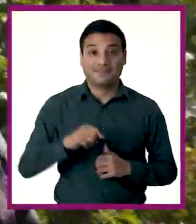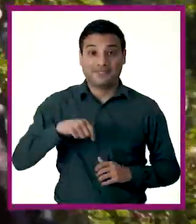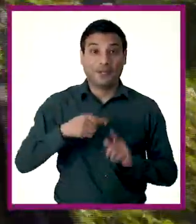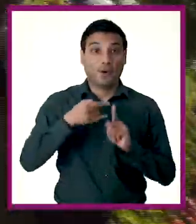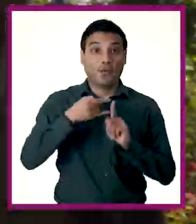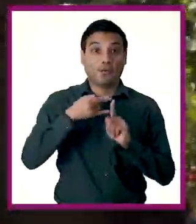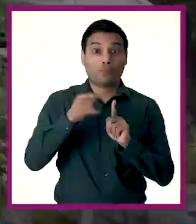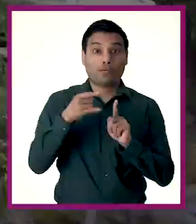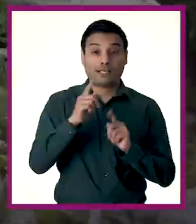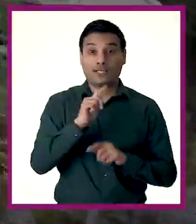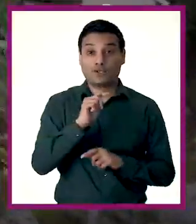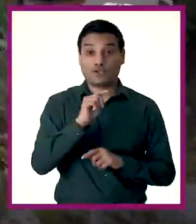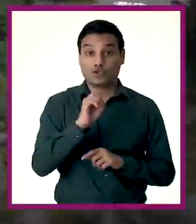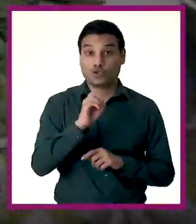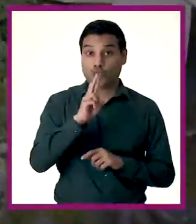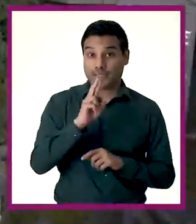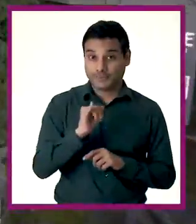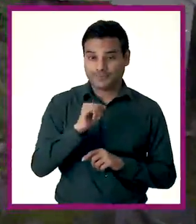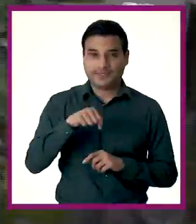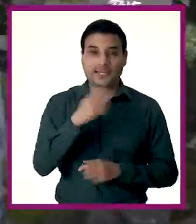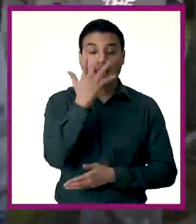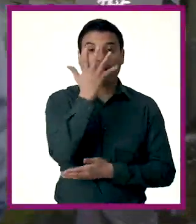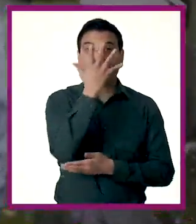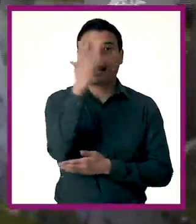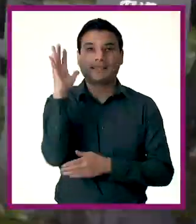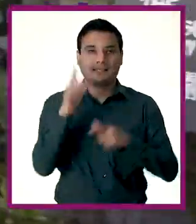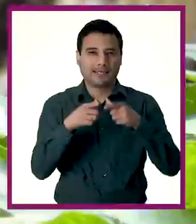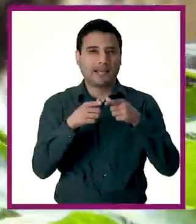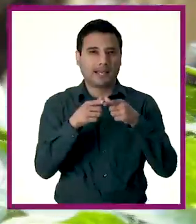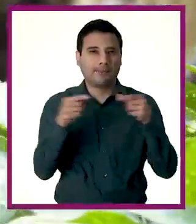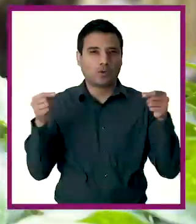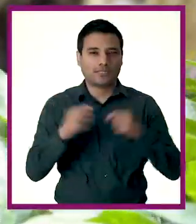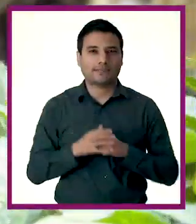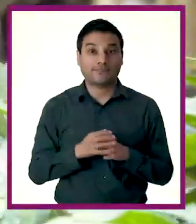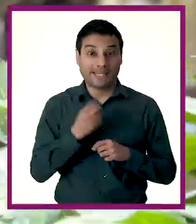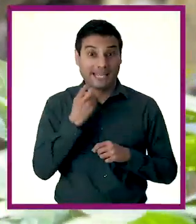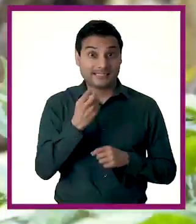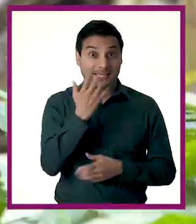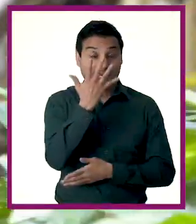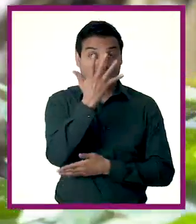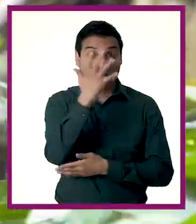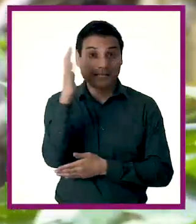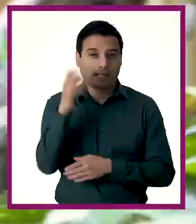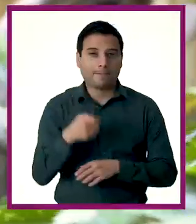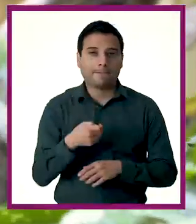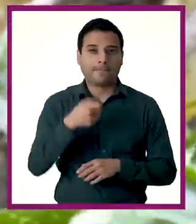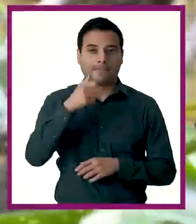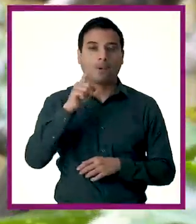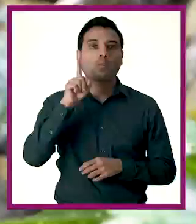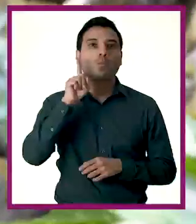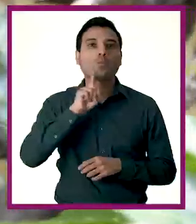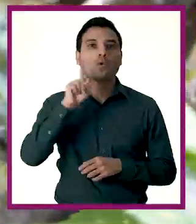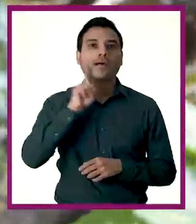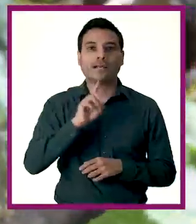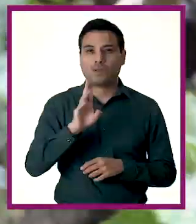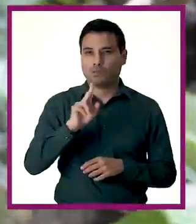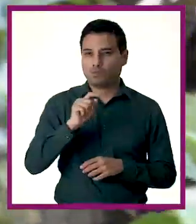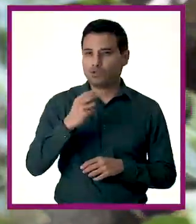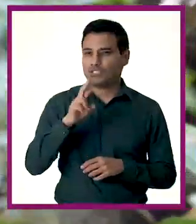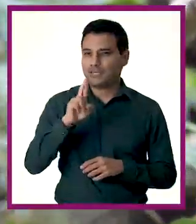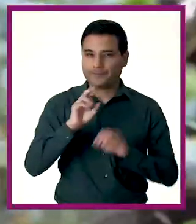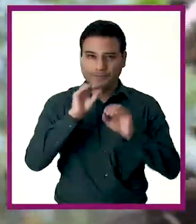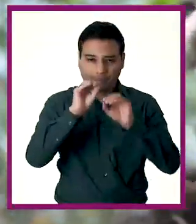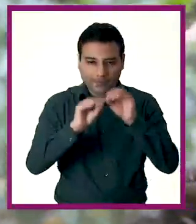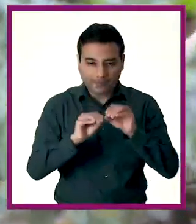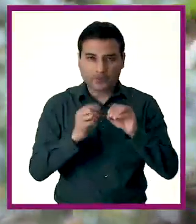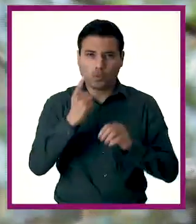Entrando a la puerta de Tori, que nos da la bienvenida al jardín japonés. Este jardín fue de hecho el primer jardín que la señora Butcher